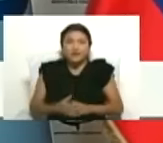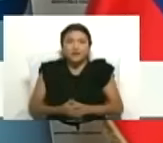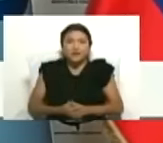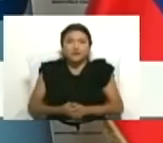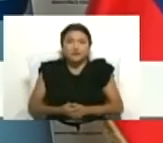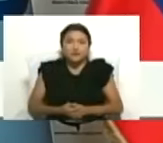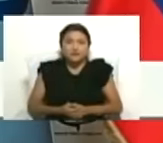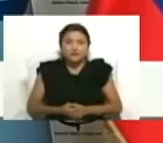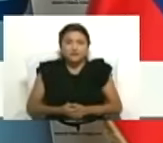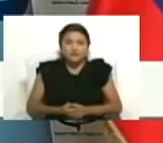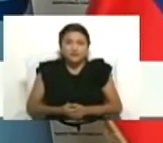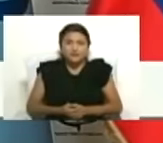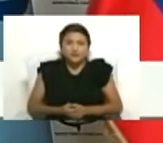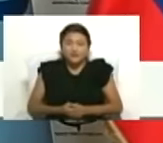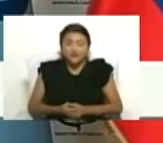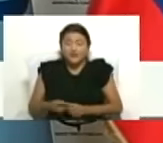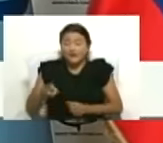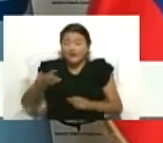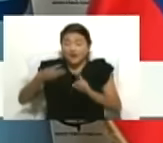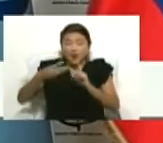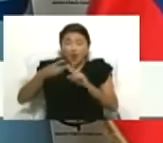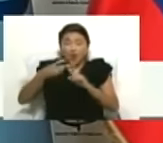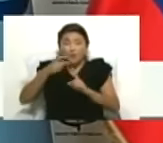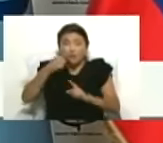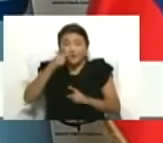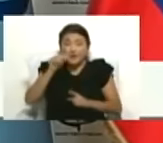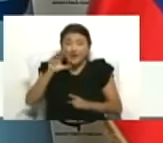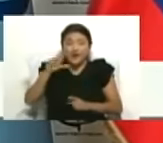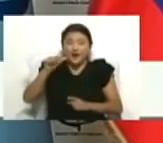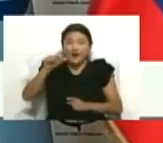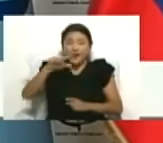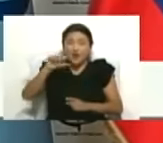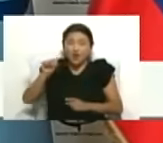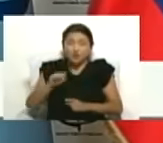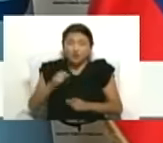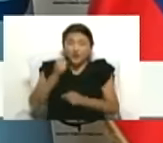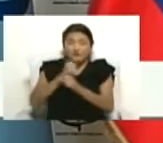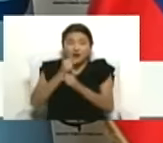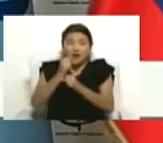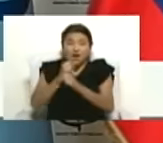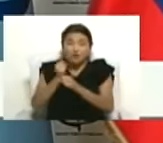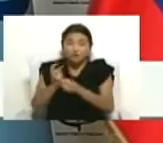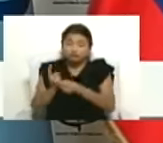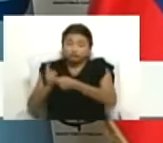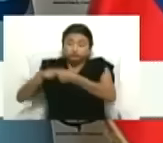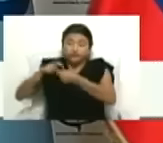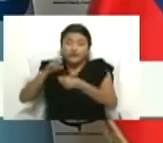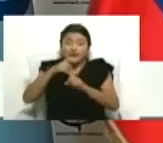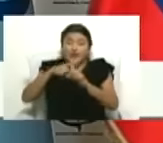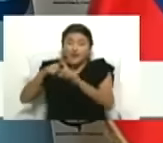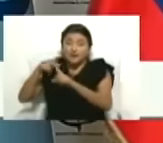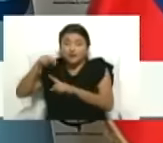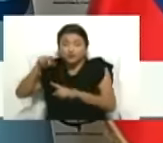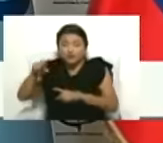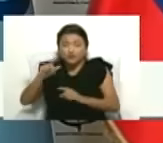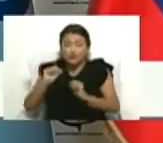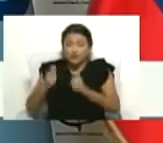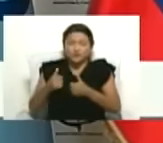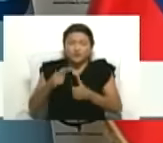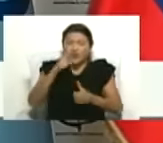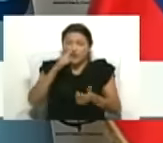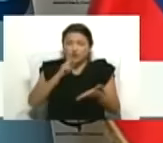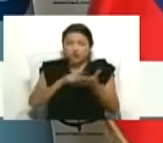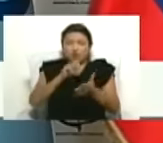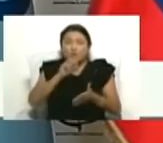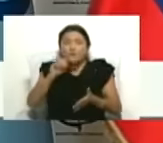olvidemos, que Carlos Becchio es un empleado a sueldo y trabajó en la ExxonMobil a principios de los años